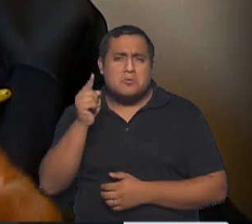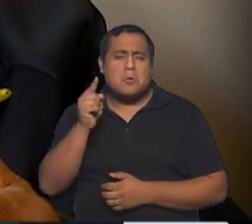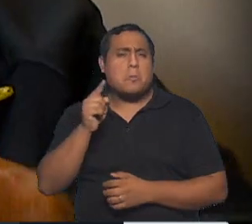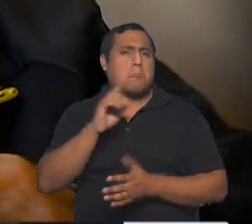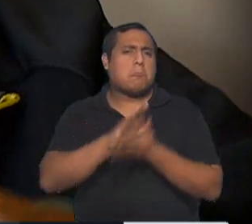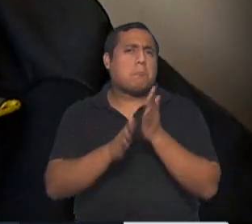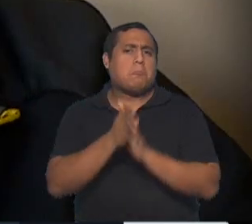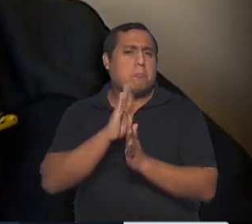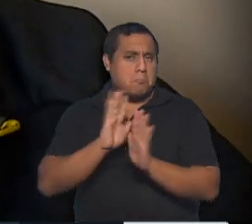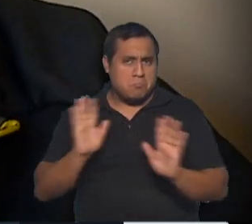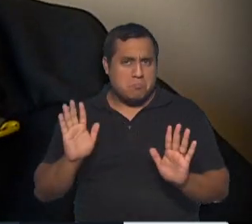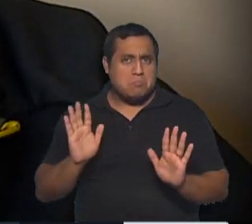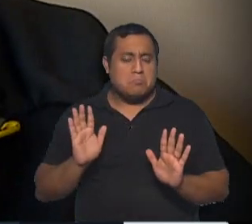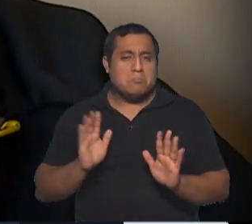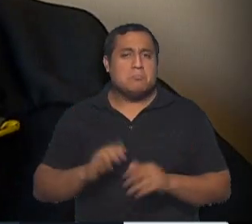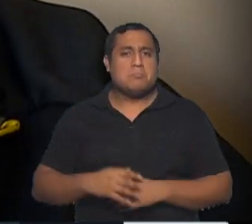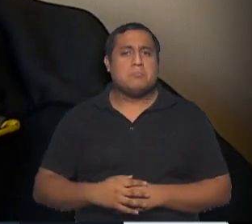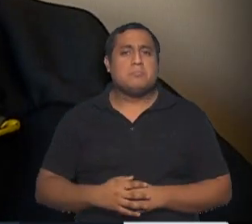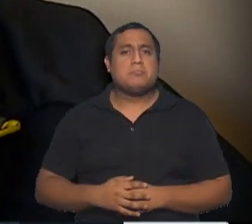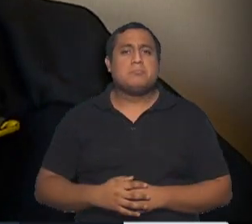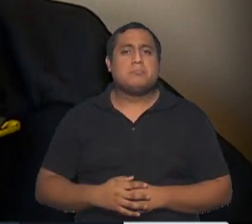hecho consumado.